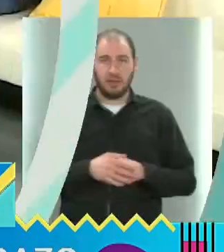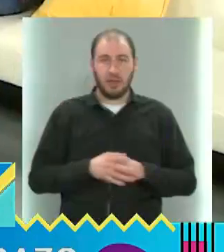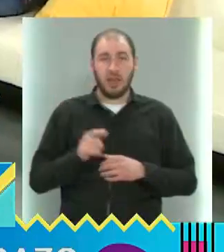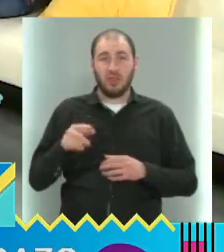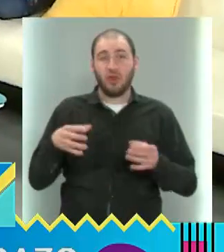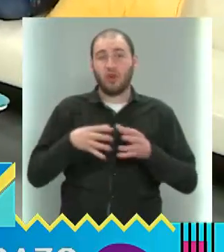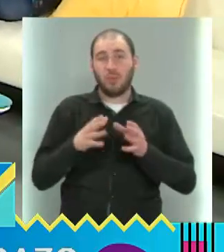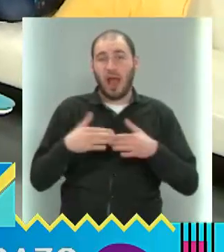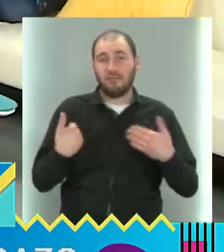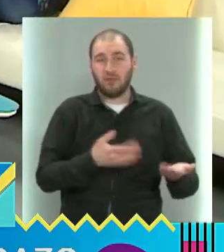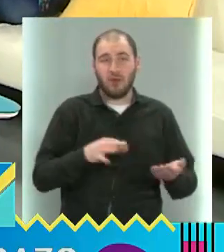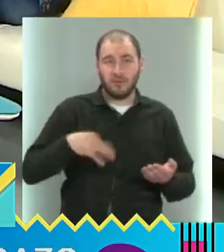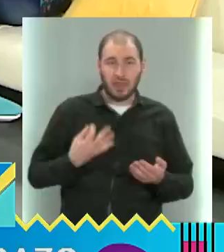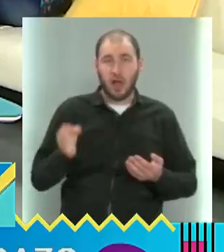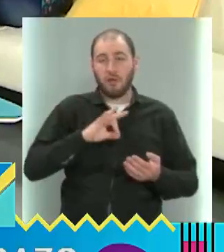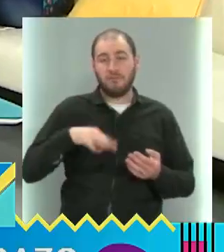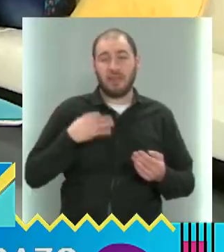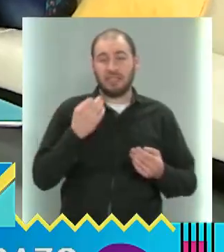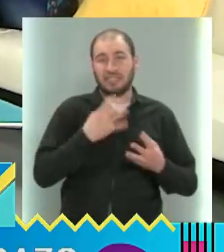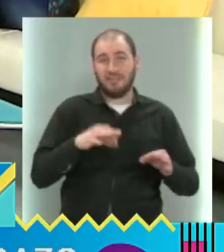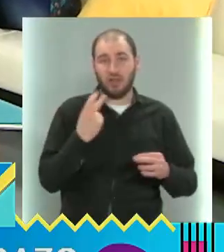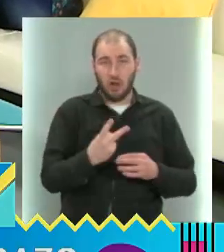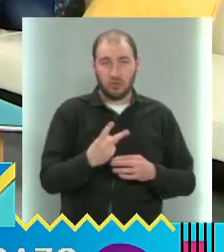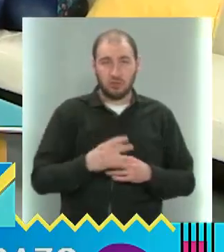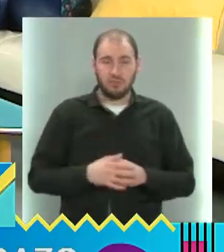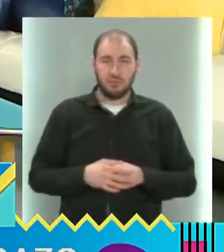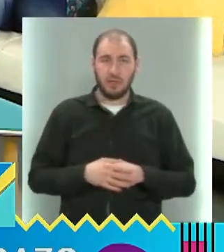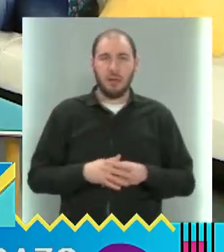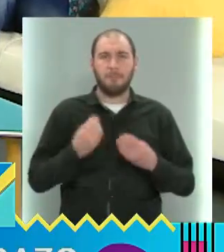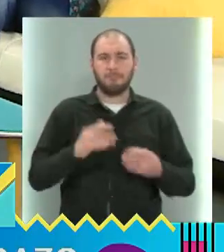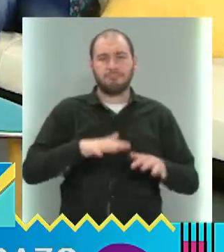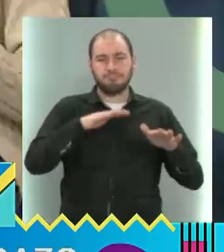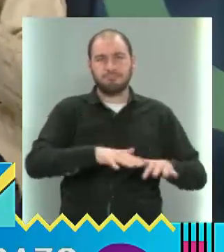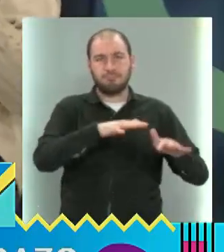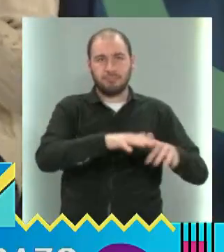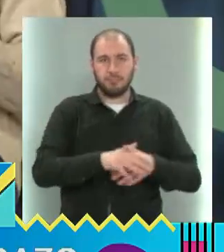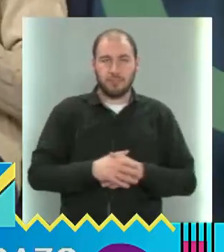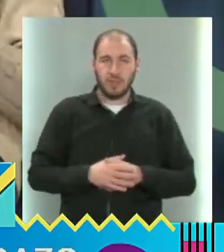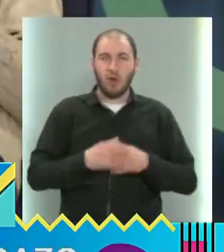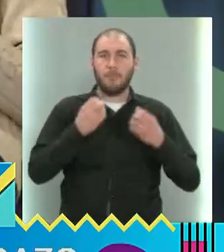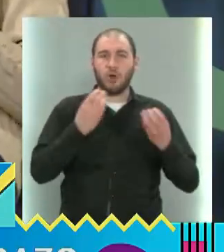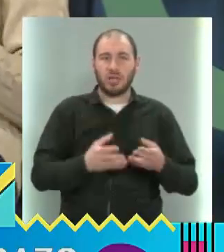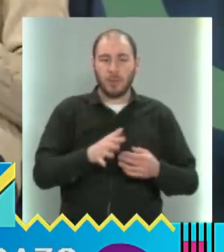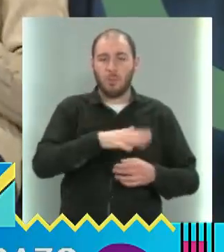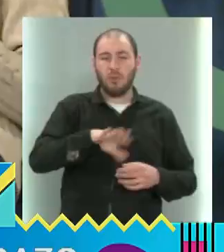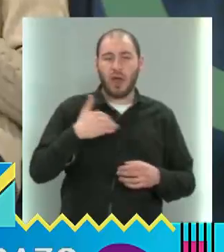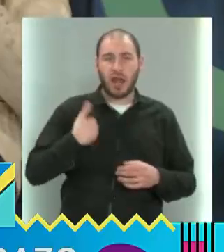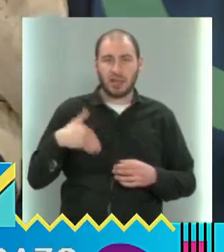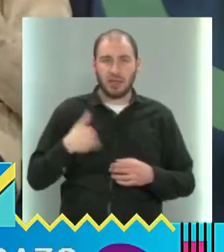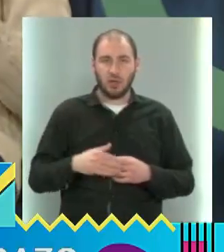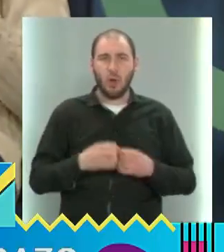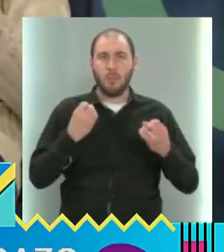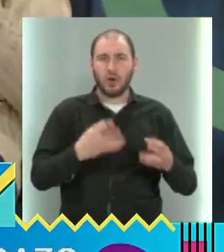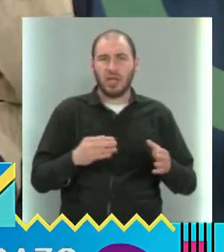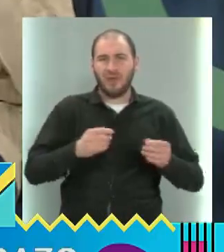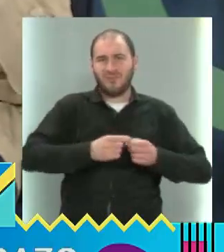denominó Comunidad Provida o Salvemos las Dos Vidas, para manifestar por qué el pueblo argentino, por qué en